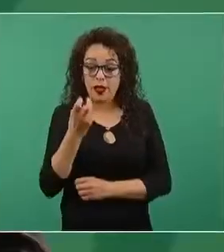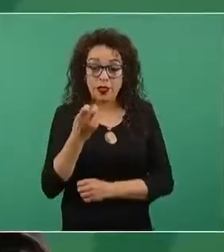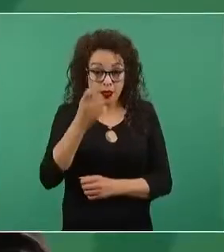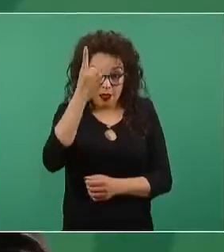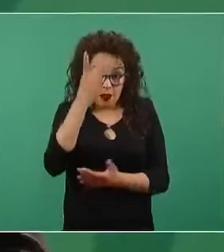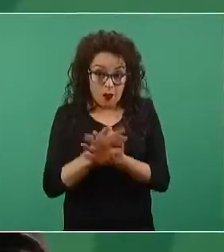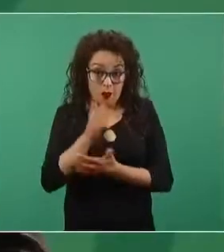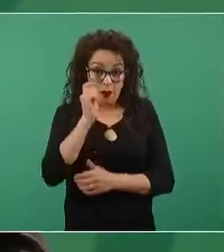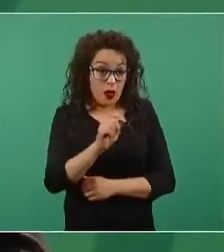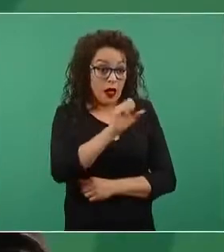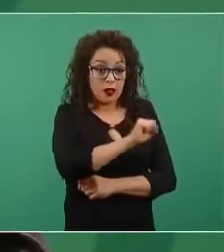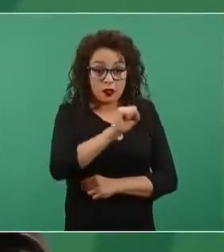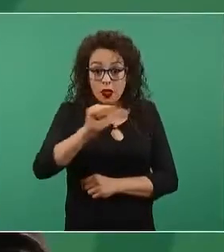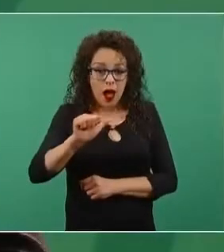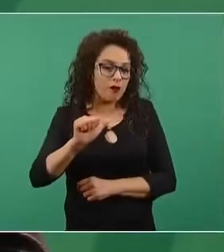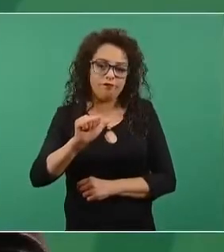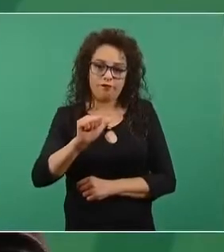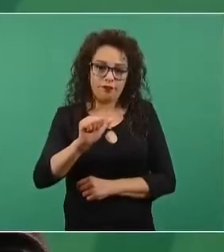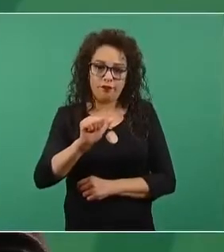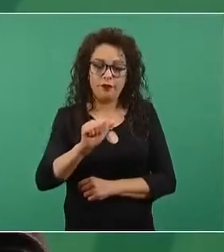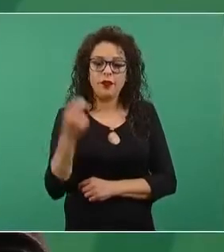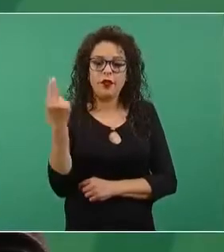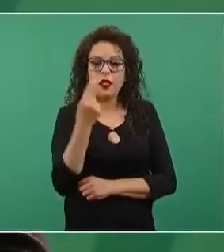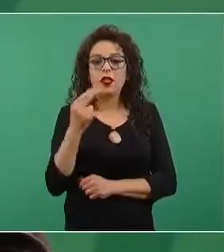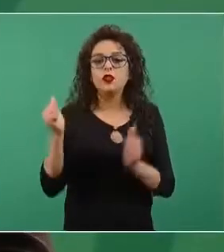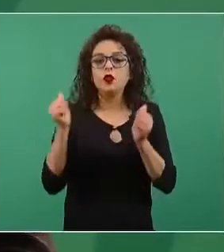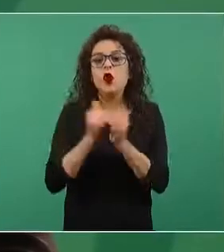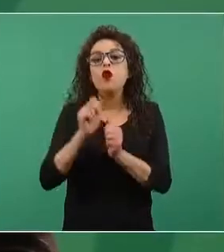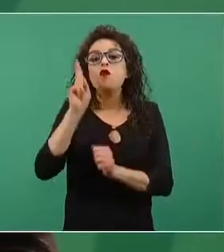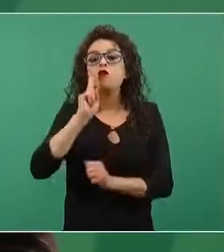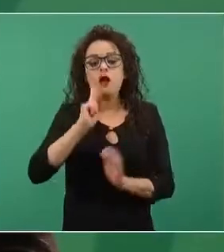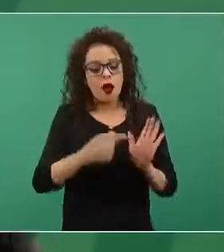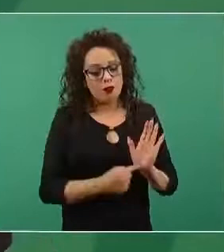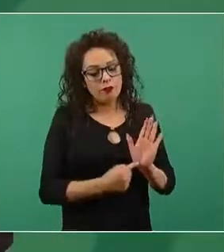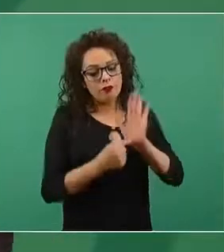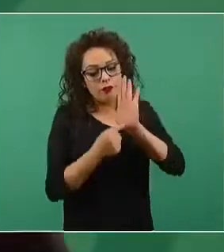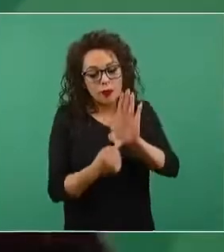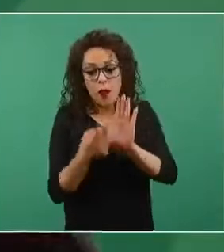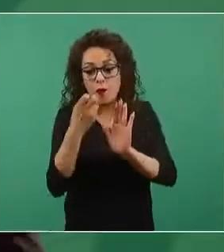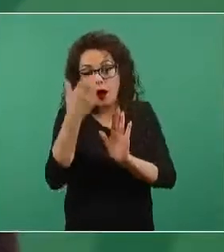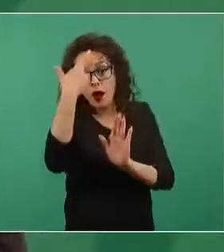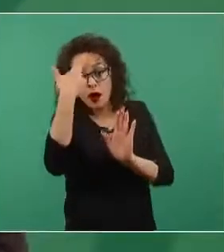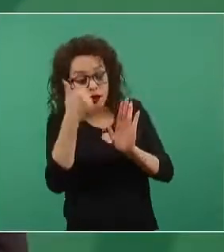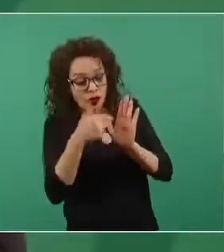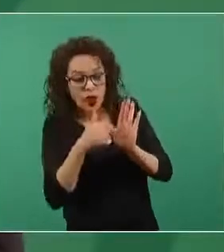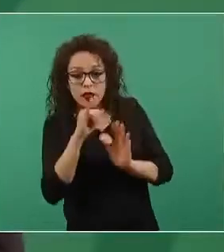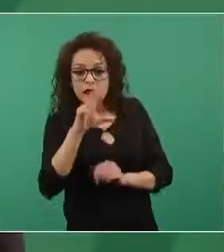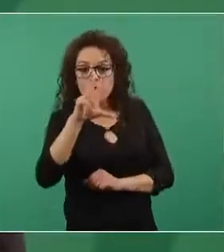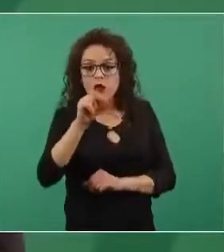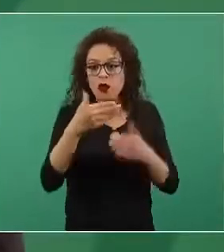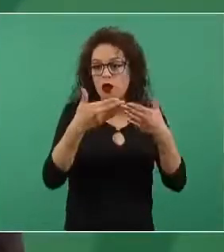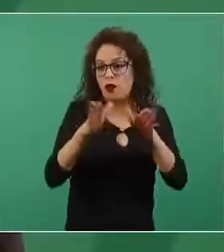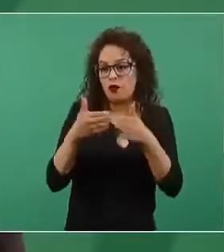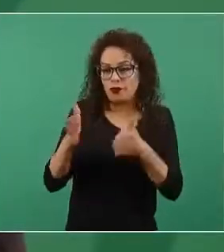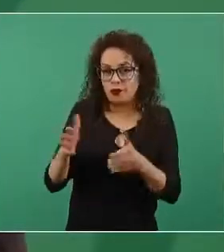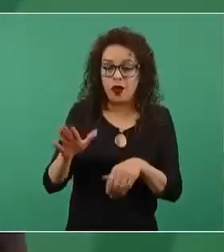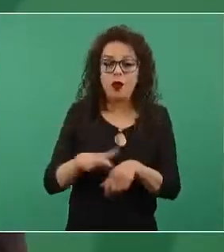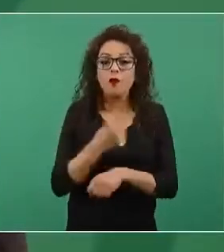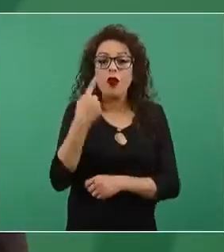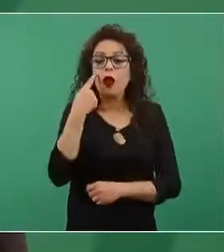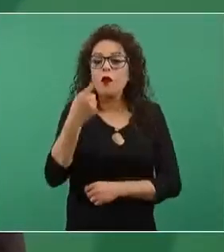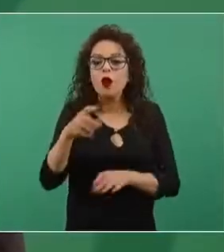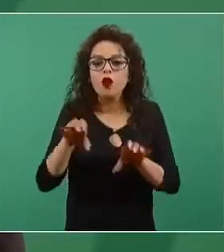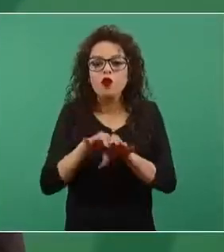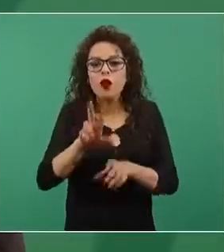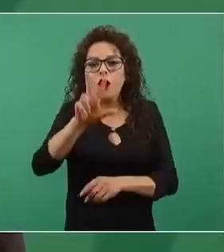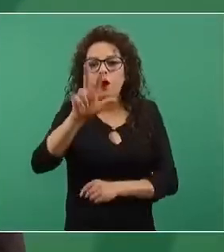tomar con base a la evidencia que se genera. En el caso de nosotros lo que hacemos es presentarles el comportamiento de la enfermedad, no solo